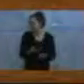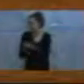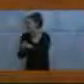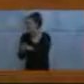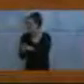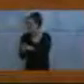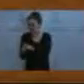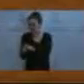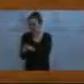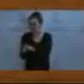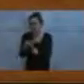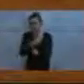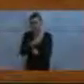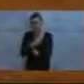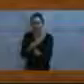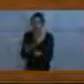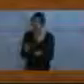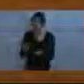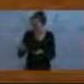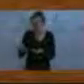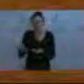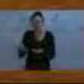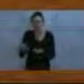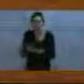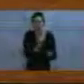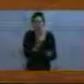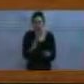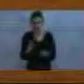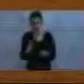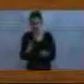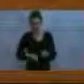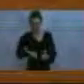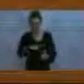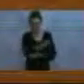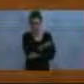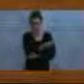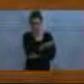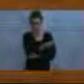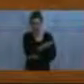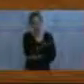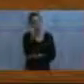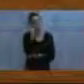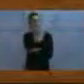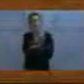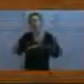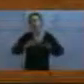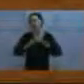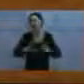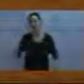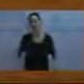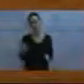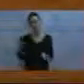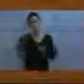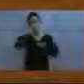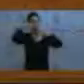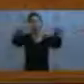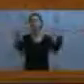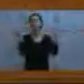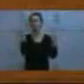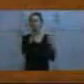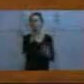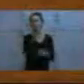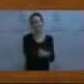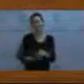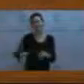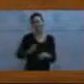esos niños de 0 a 3 años, pudiesen tener la gratuidad en las escuelas públicas del Principado